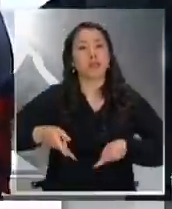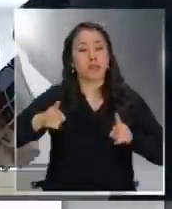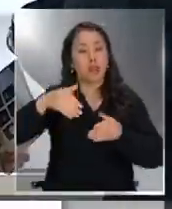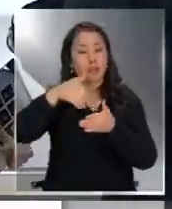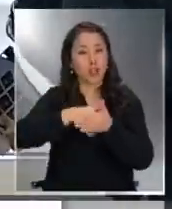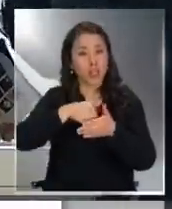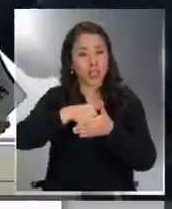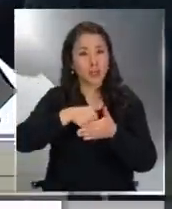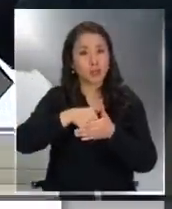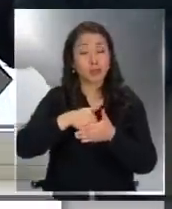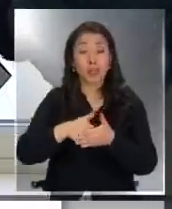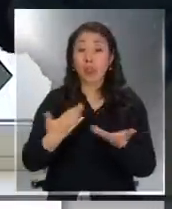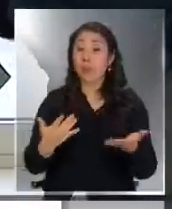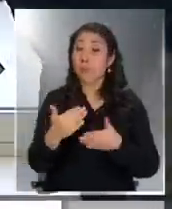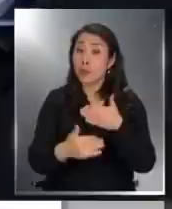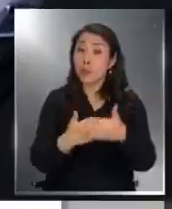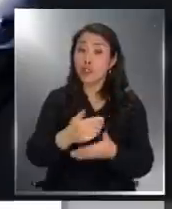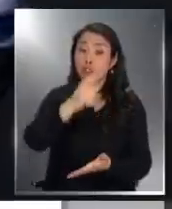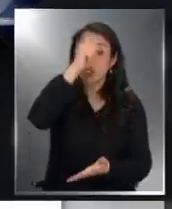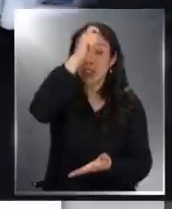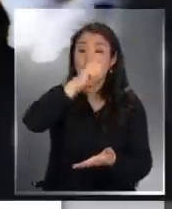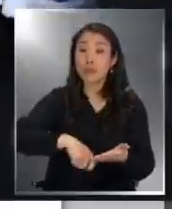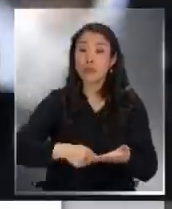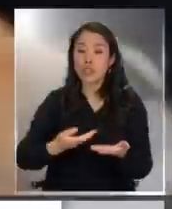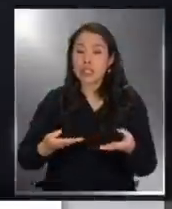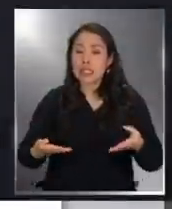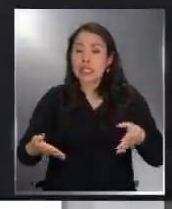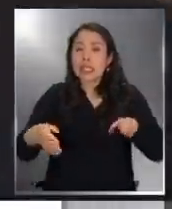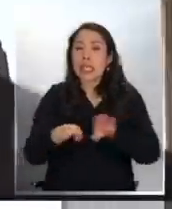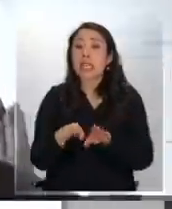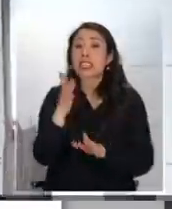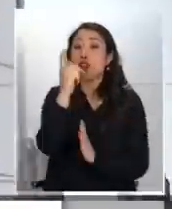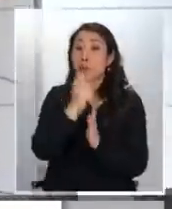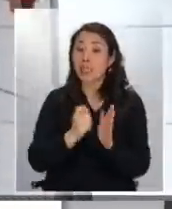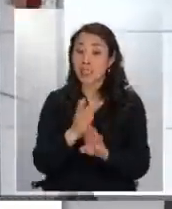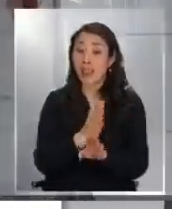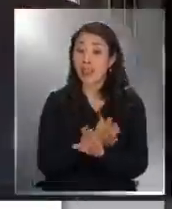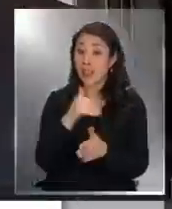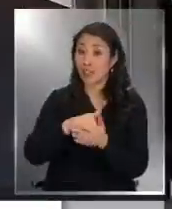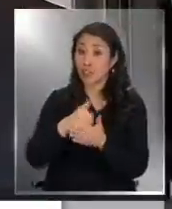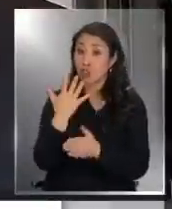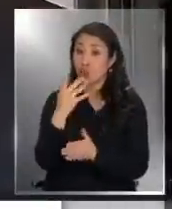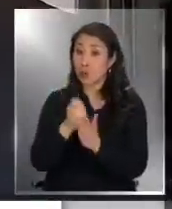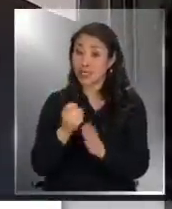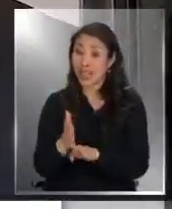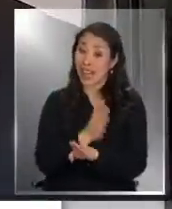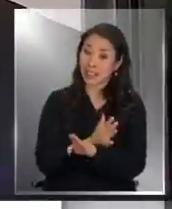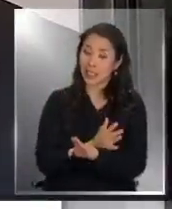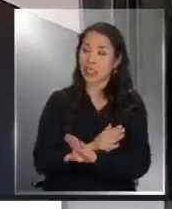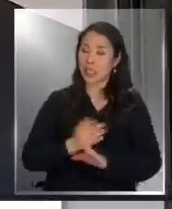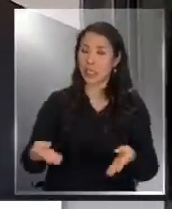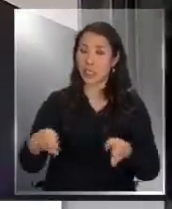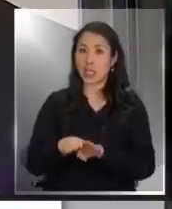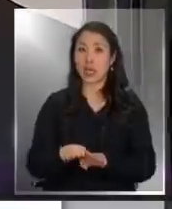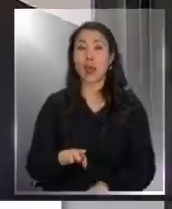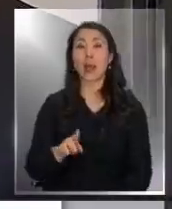sufragio. El proceso de inscripción se cierra 5 meses antes de cada elección. En la primera vuelta, de